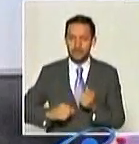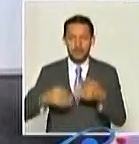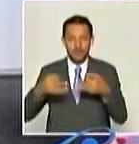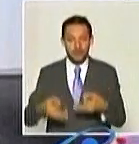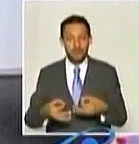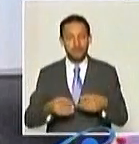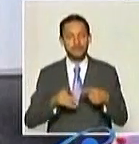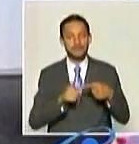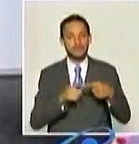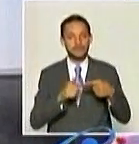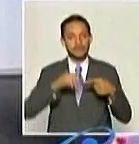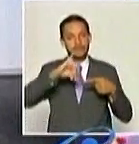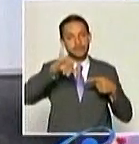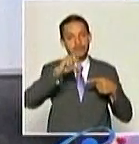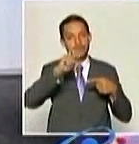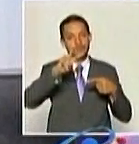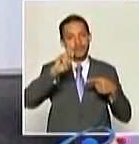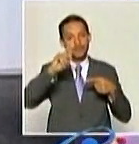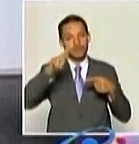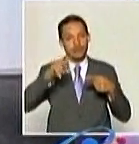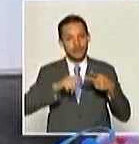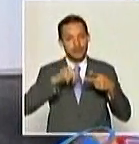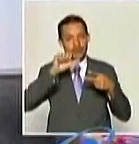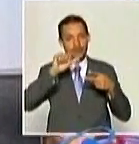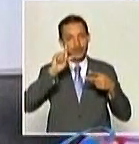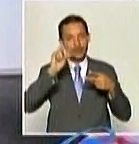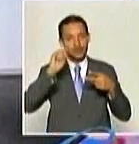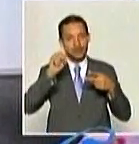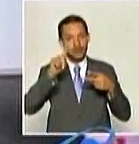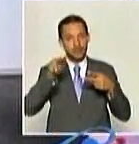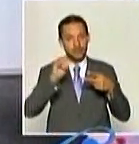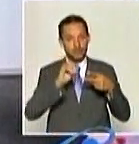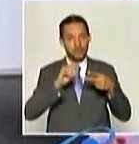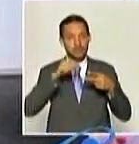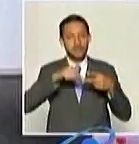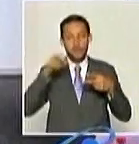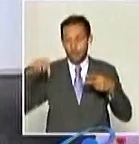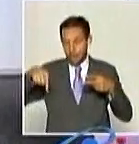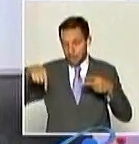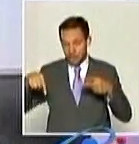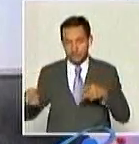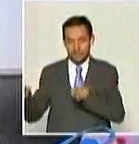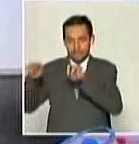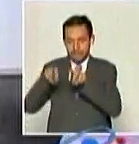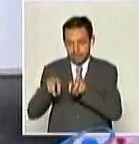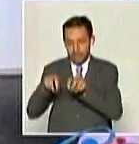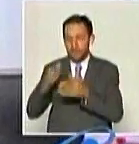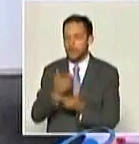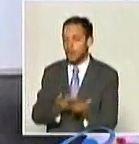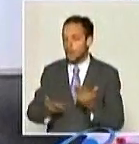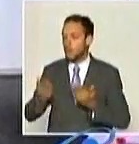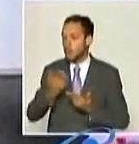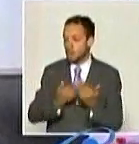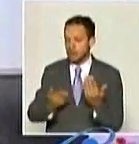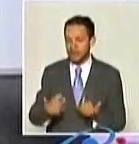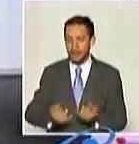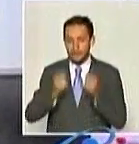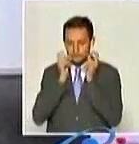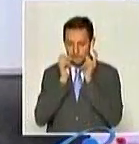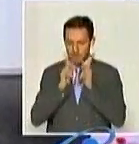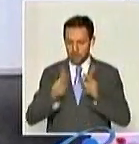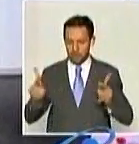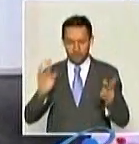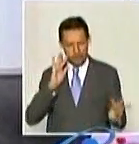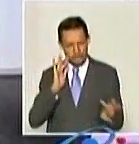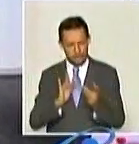El doctor Javier Rodríguez, el doctor Alonso Cárdenas, quienes están conmigo hoy en el set, y de una manera muy humana, muy práctica,